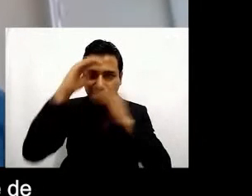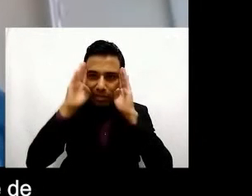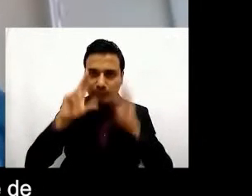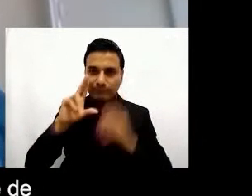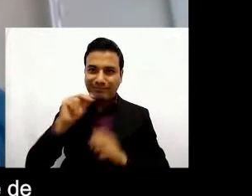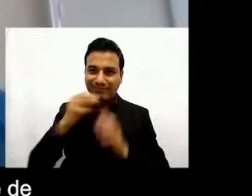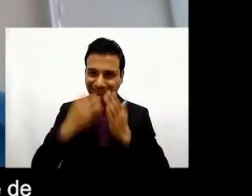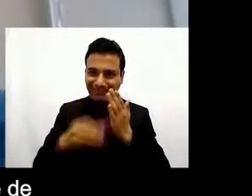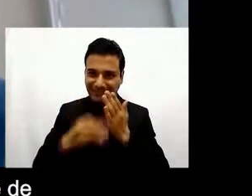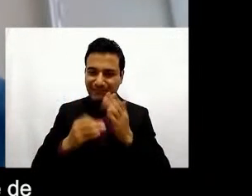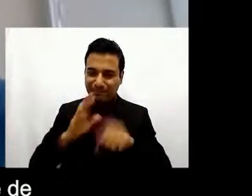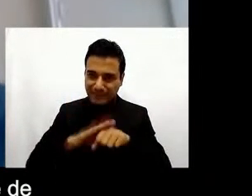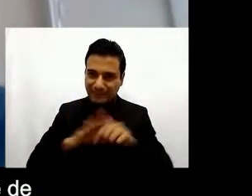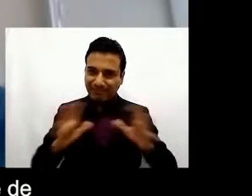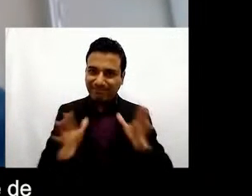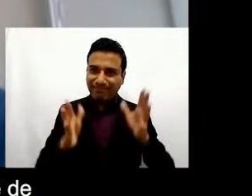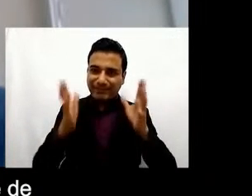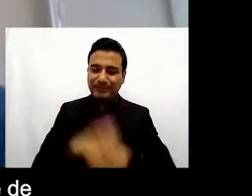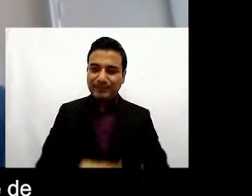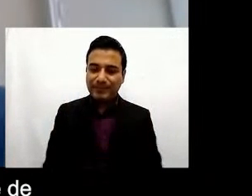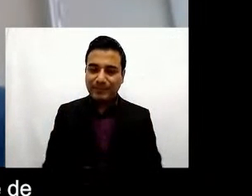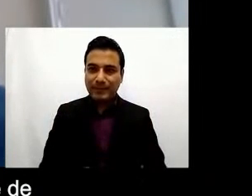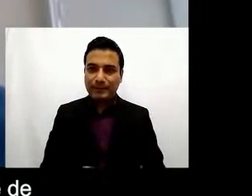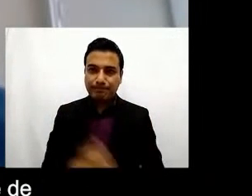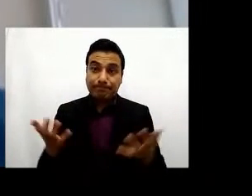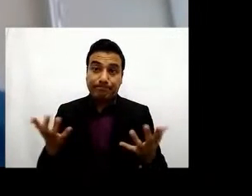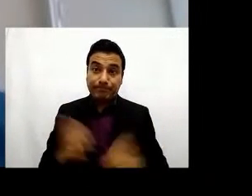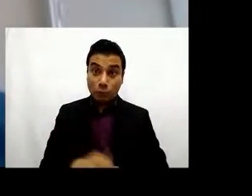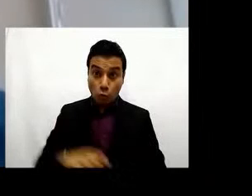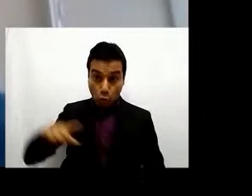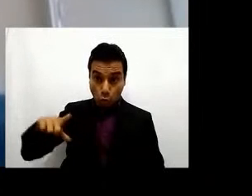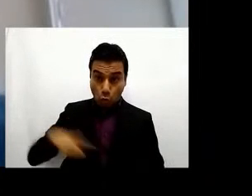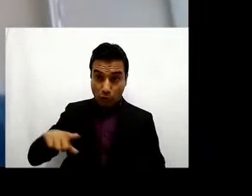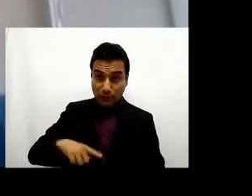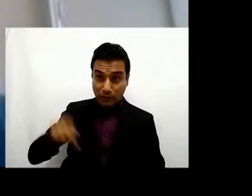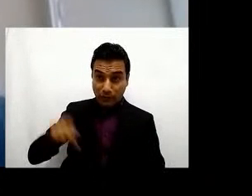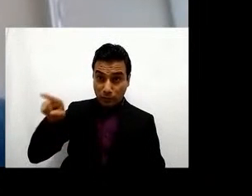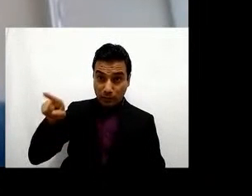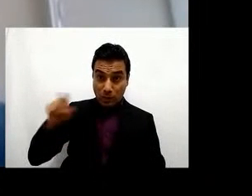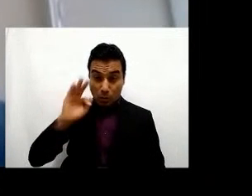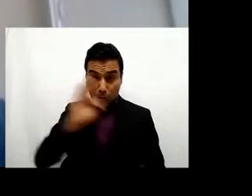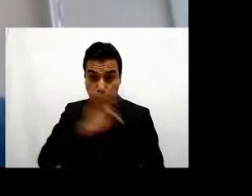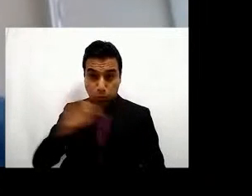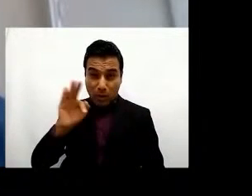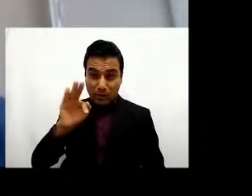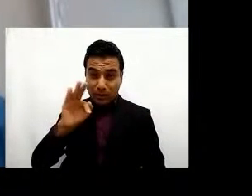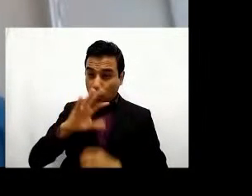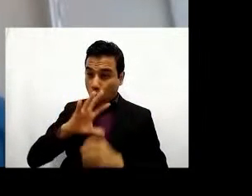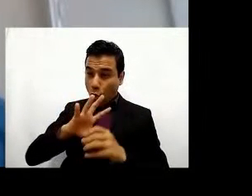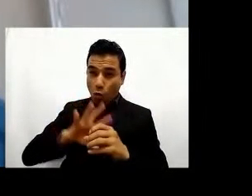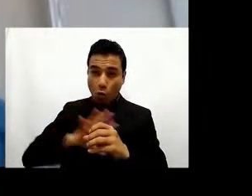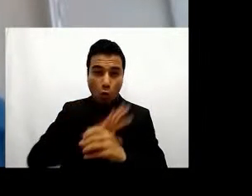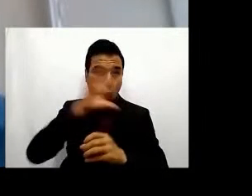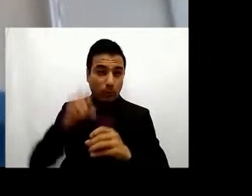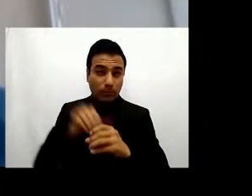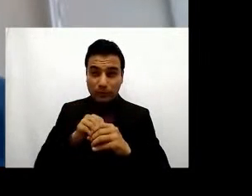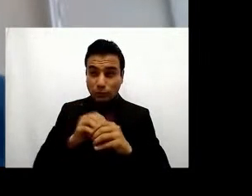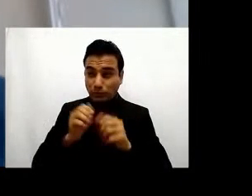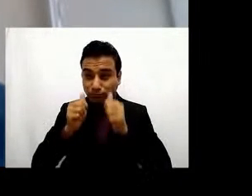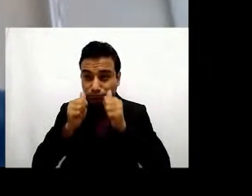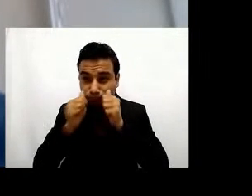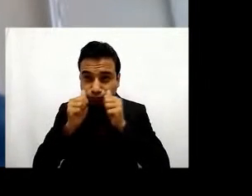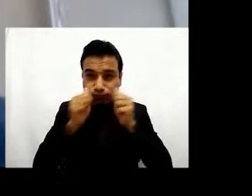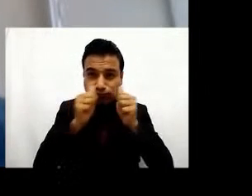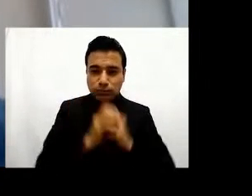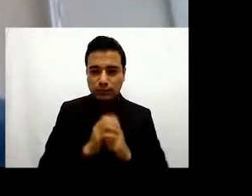estatales. Porque de cualquier manera es imposible que el Estado pueda atender las demandas que hace